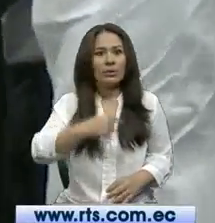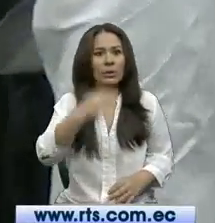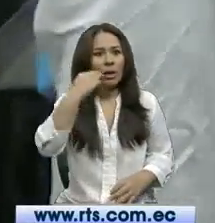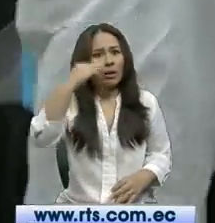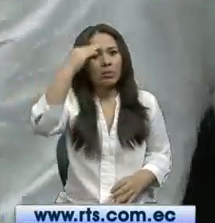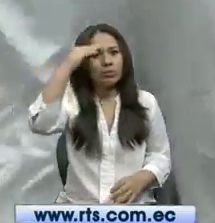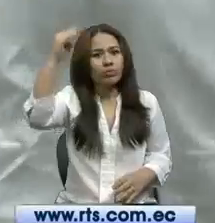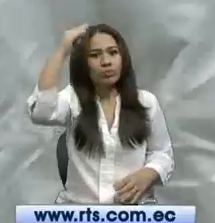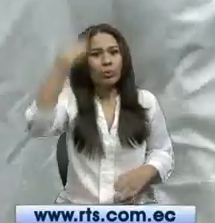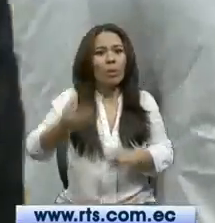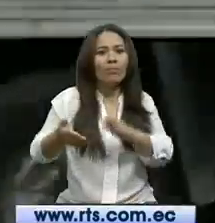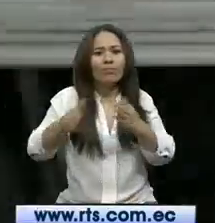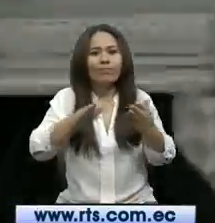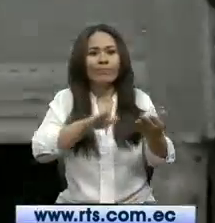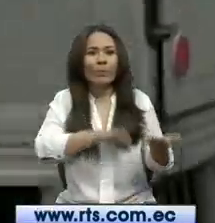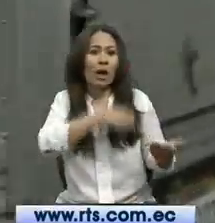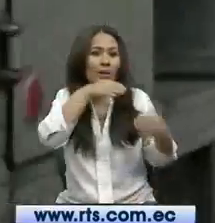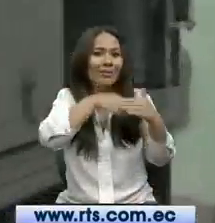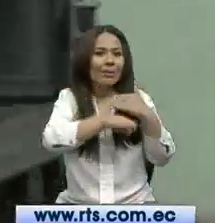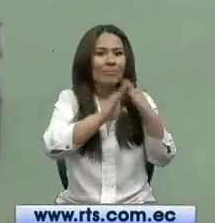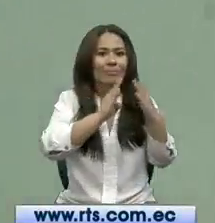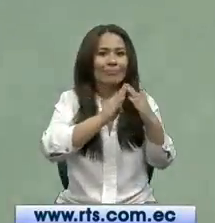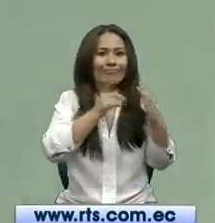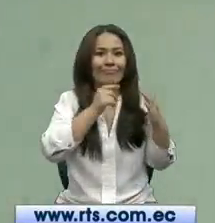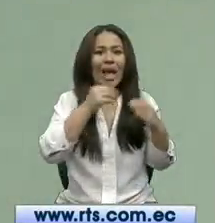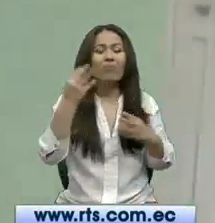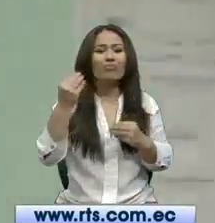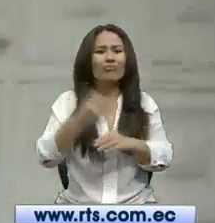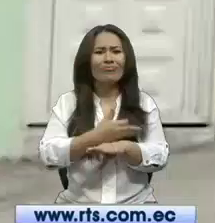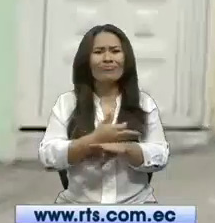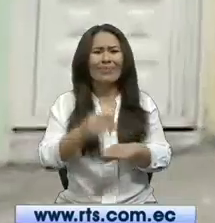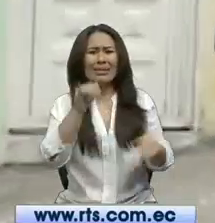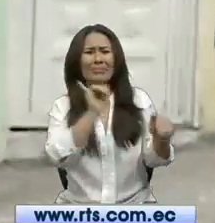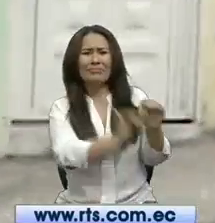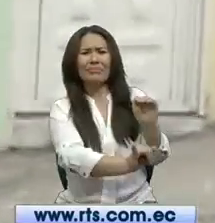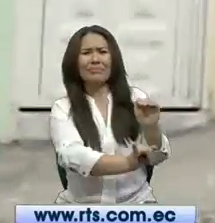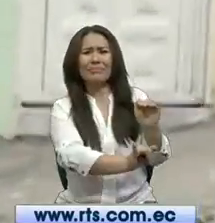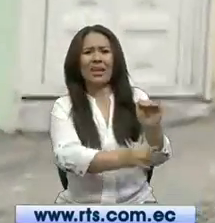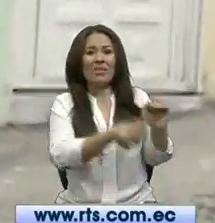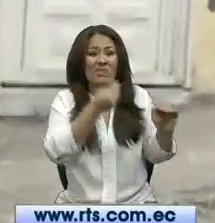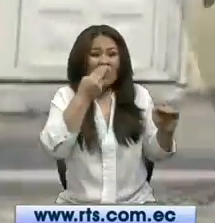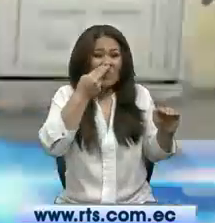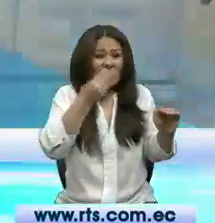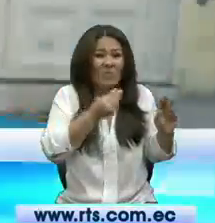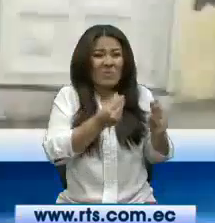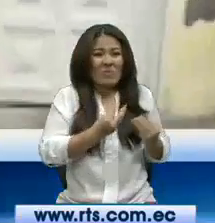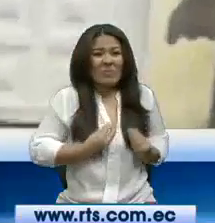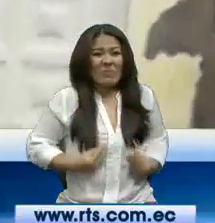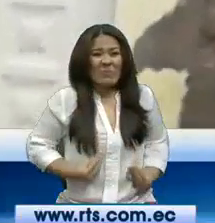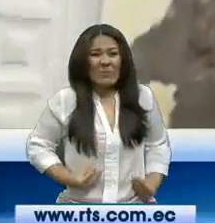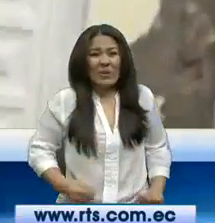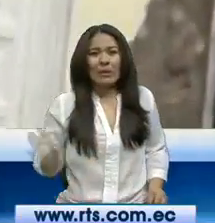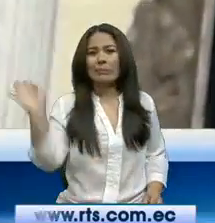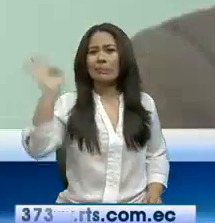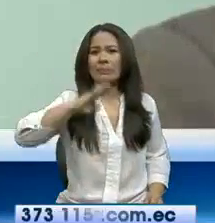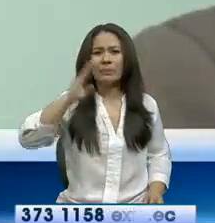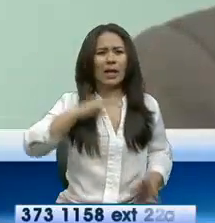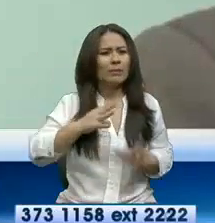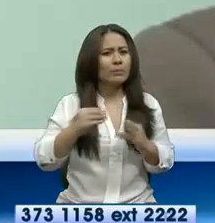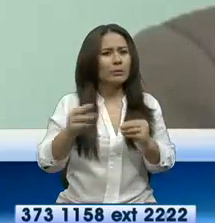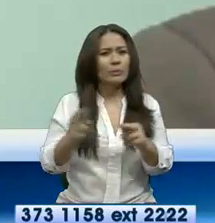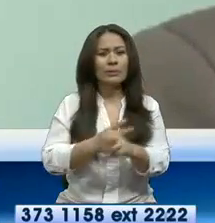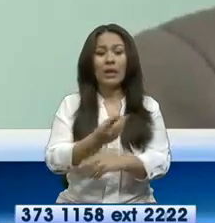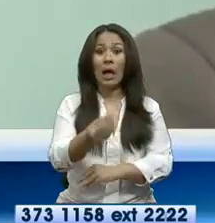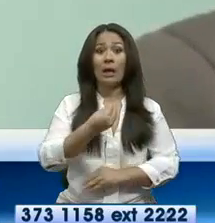vida dentro de su vivienda. Al parecer llevaba algunos días fallecido. Según fiscalía, estaba en estado de putrefacción. proceder